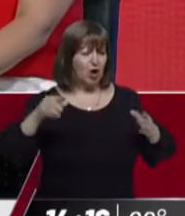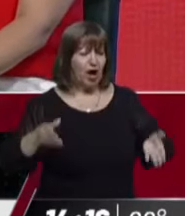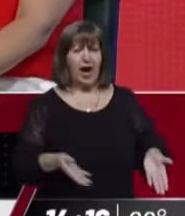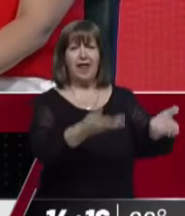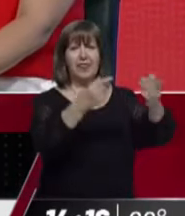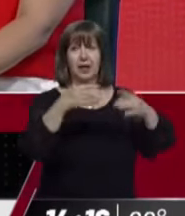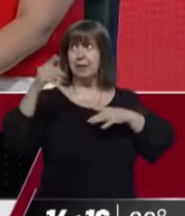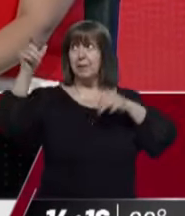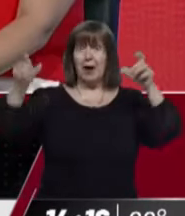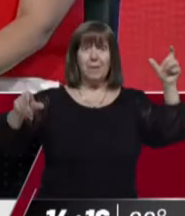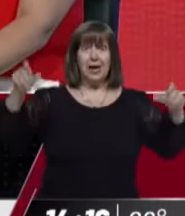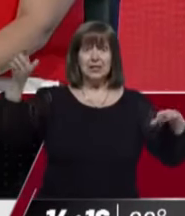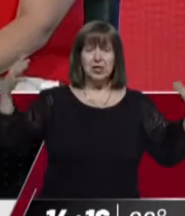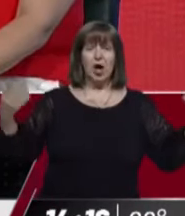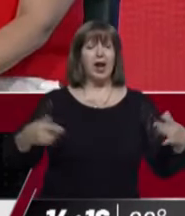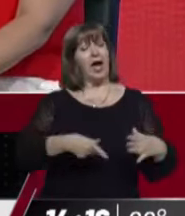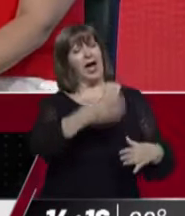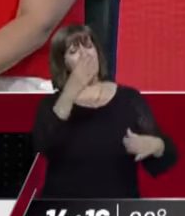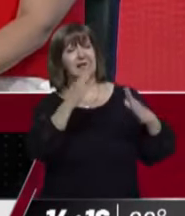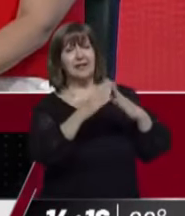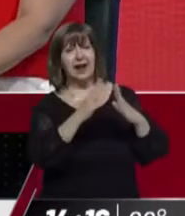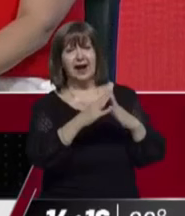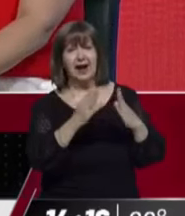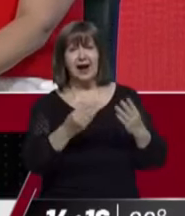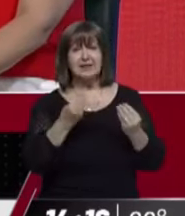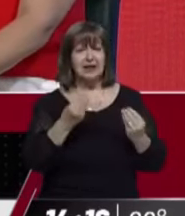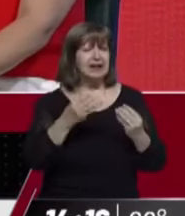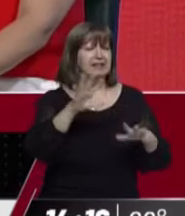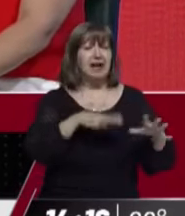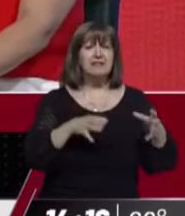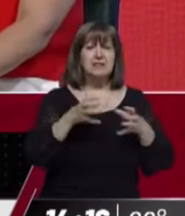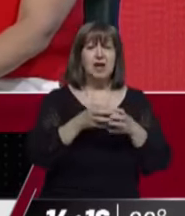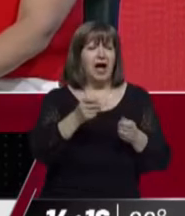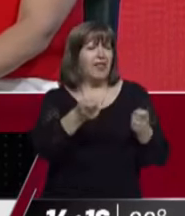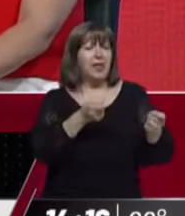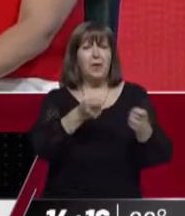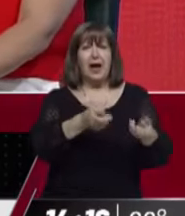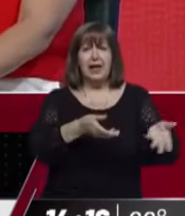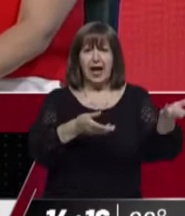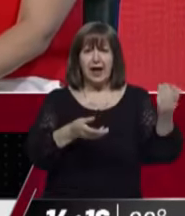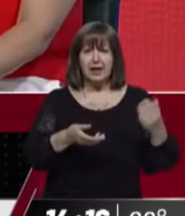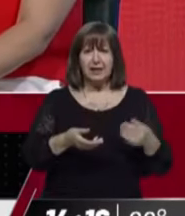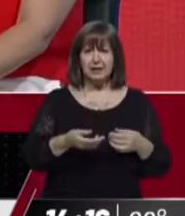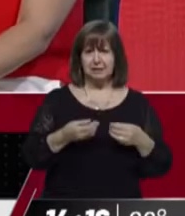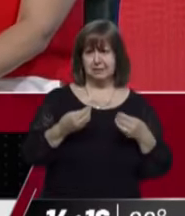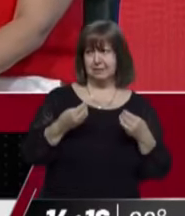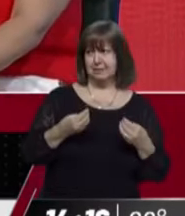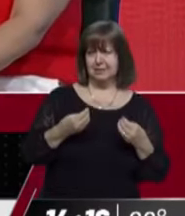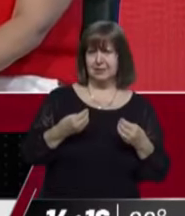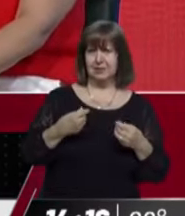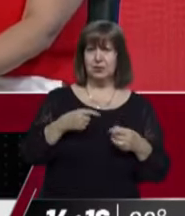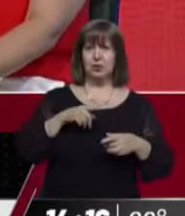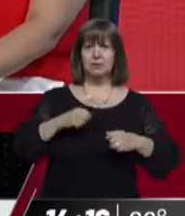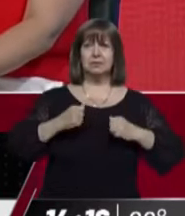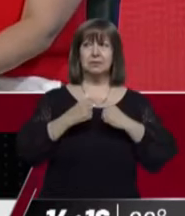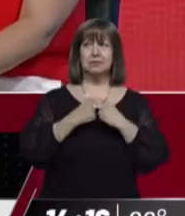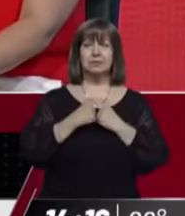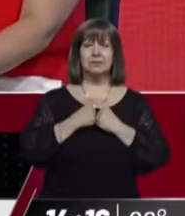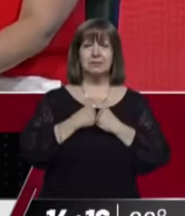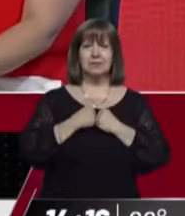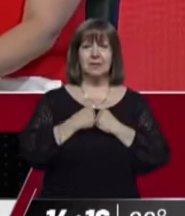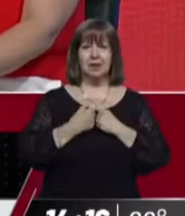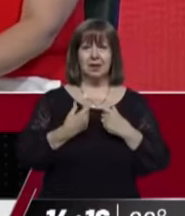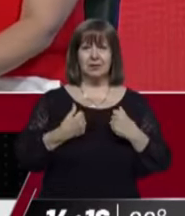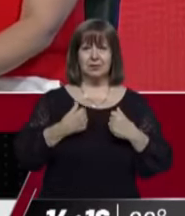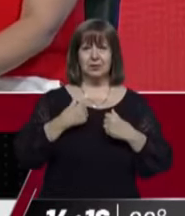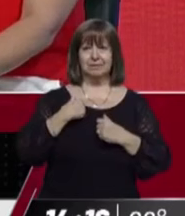que estar en mi casa o haciendo otra cosa, quizás bailando, que también lo hice. Otra cosa que no sea dirigiendo